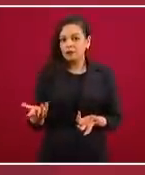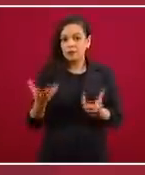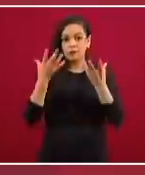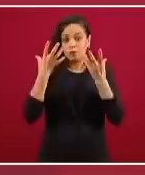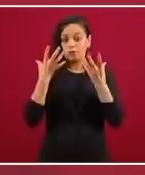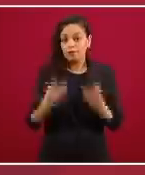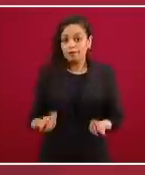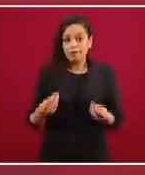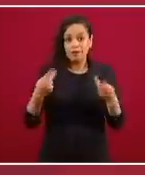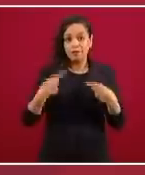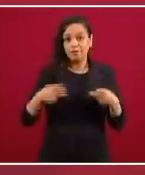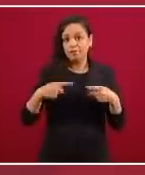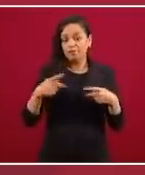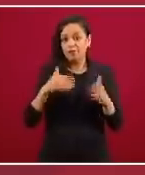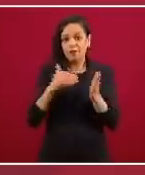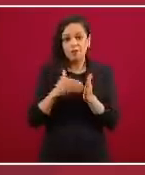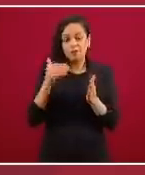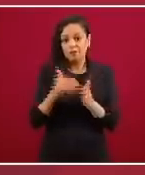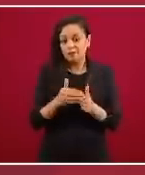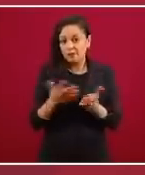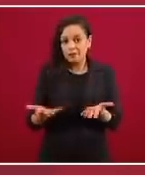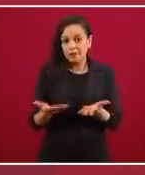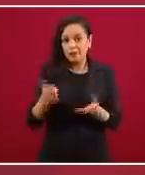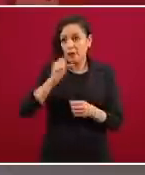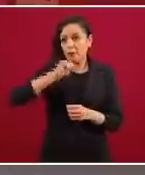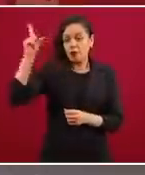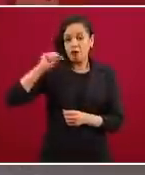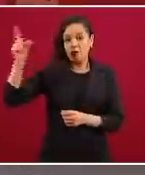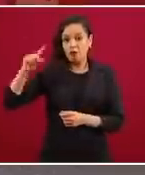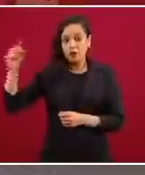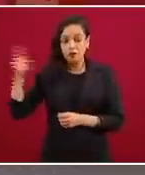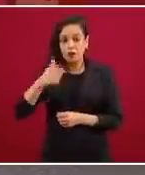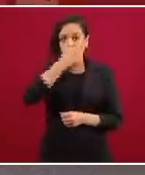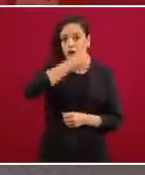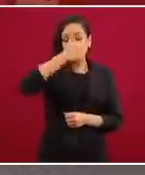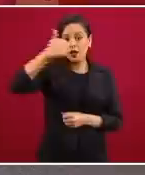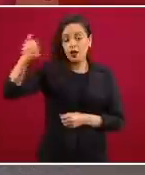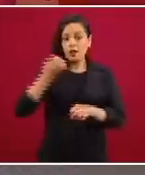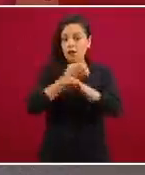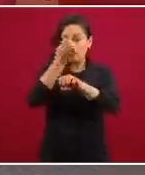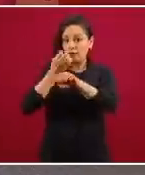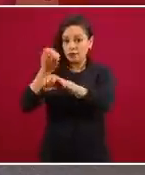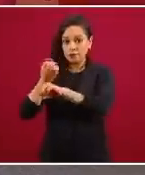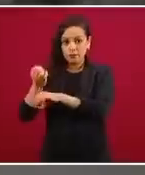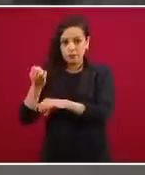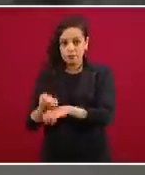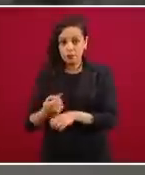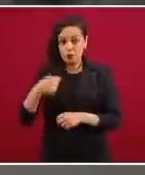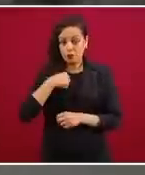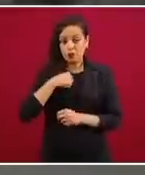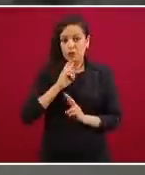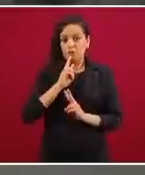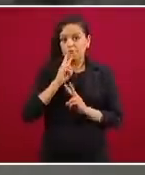centenas de miles de profesionales de la salud en todo el país, en cada uno de los estados. Le estoy dando voz indirectamente a la